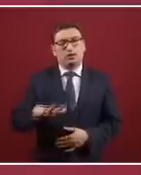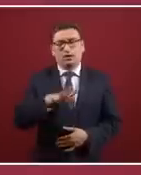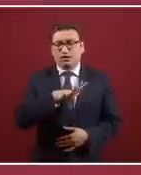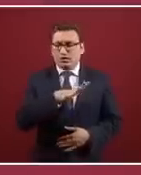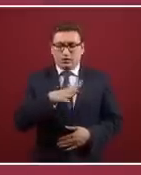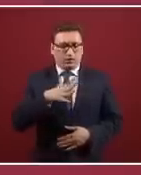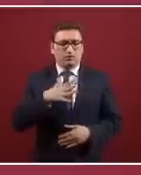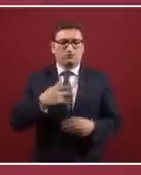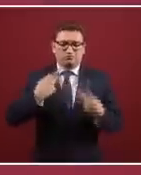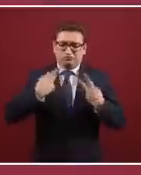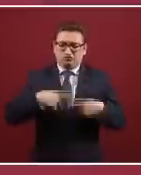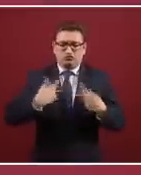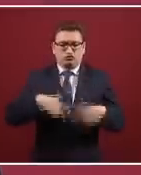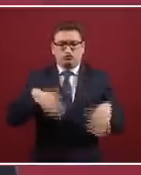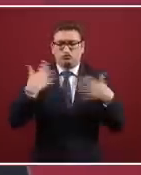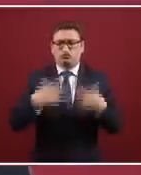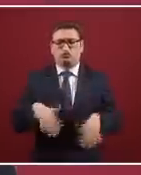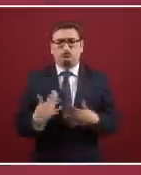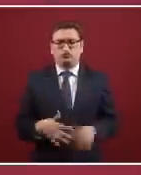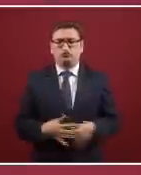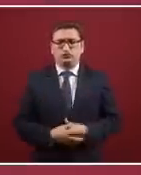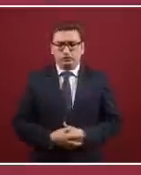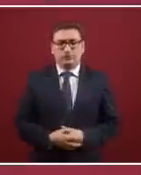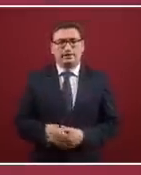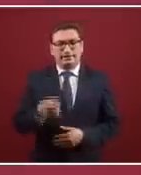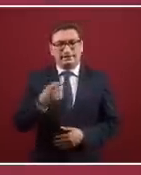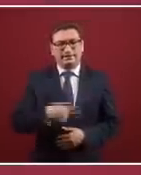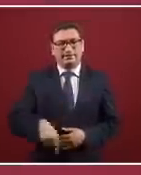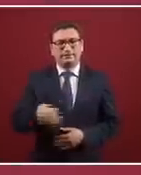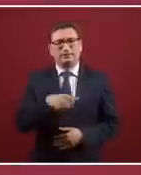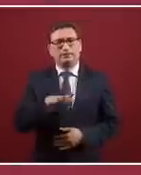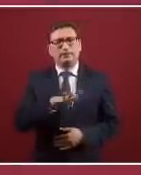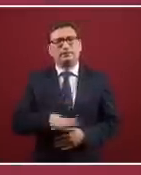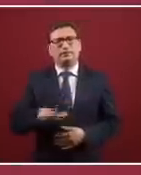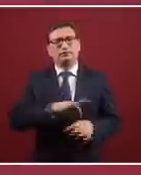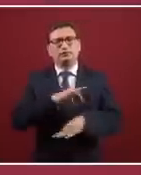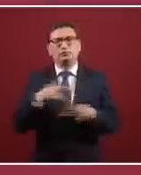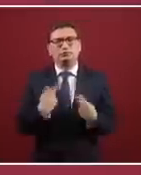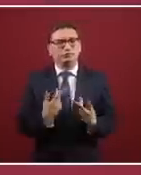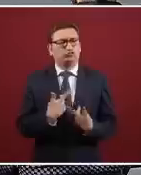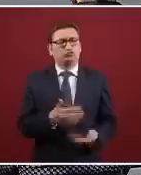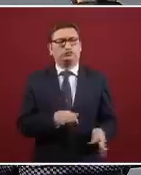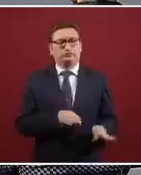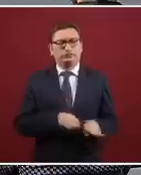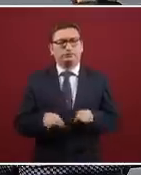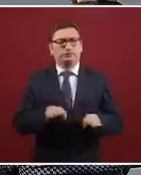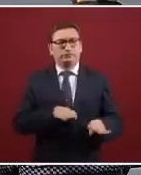extraordinario, es un pueblo trabajador.